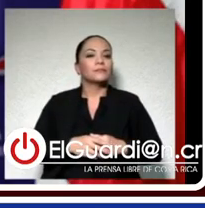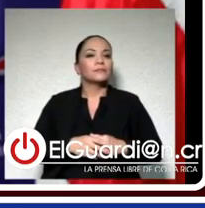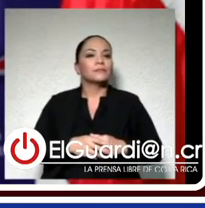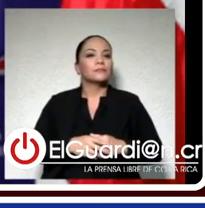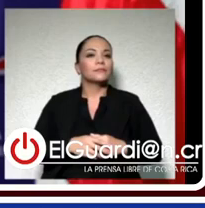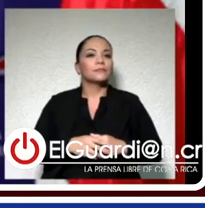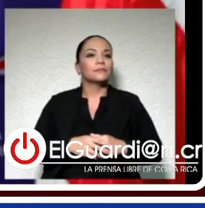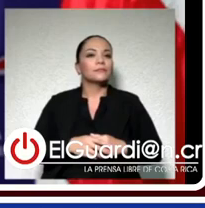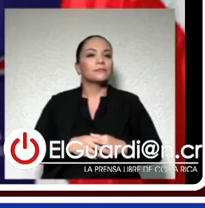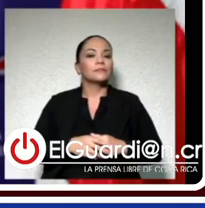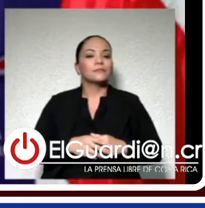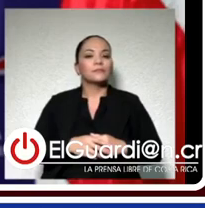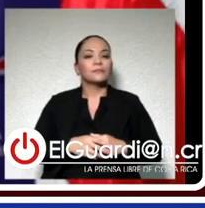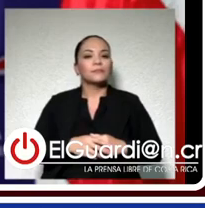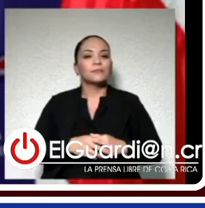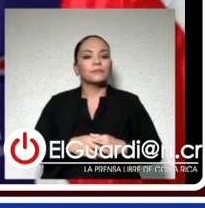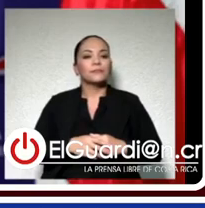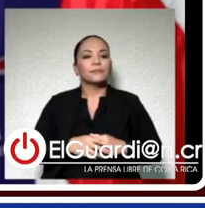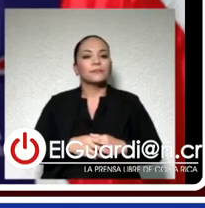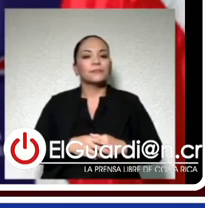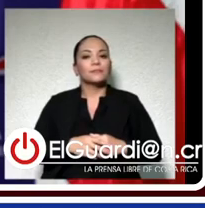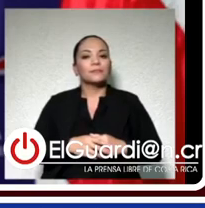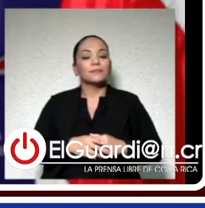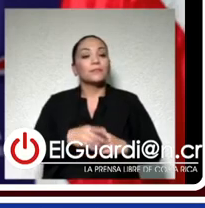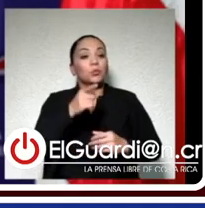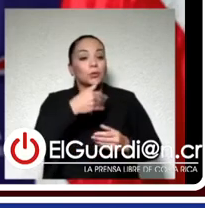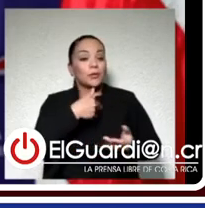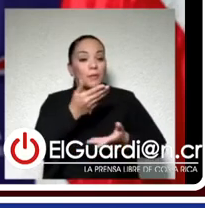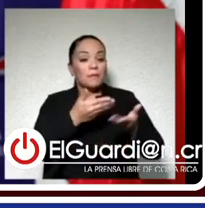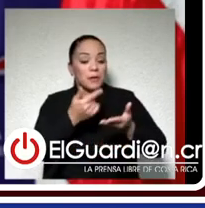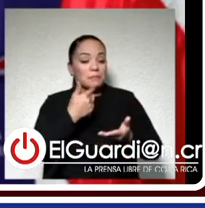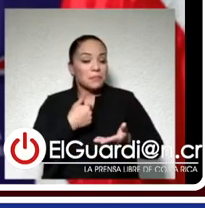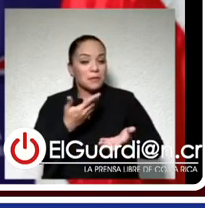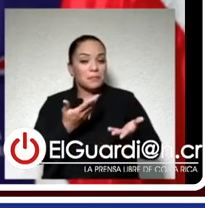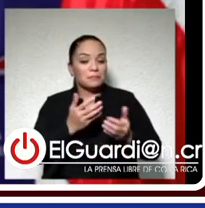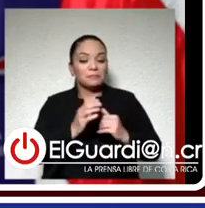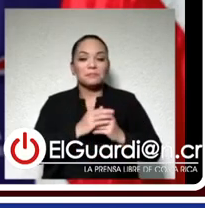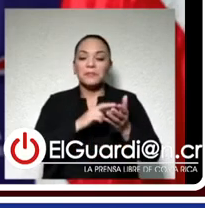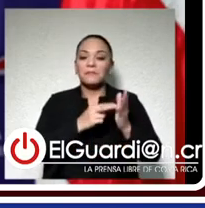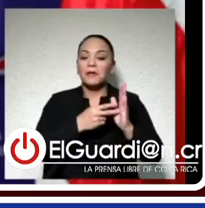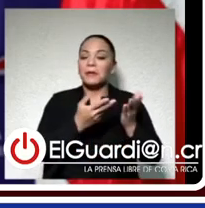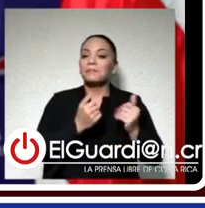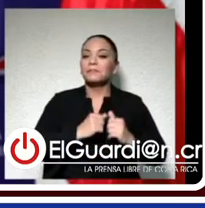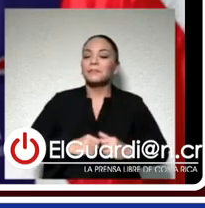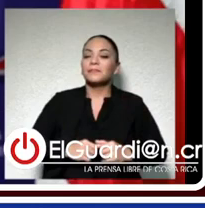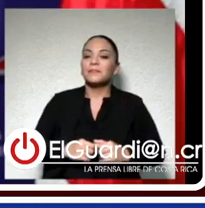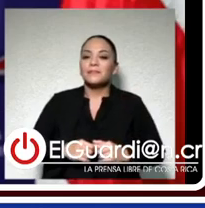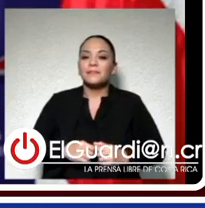Estoy buscando la definición, si usted tiene la enorme amabilidad de dejarme.